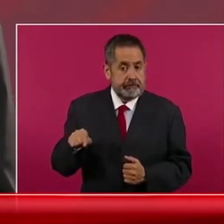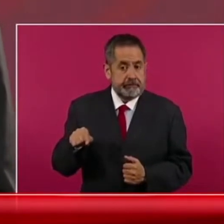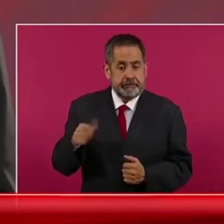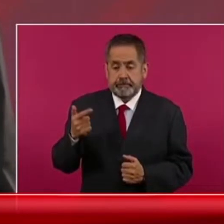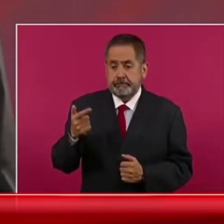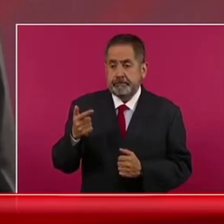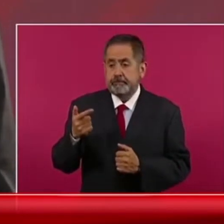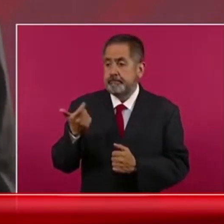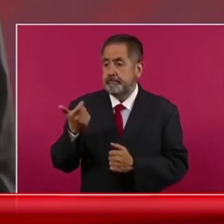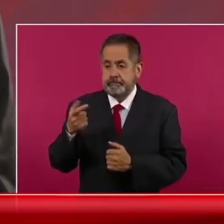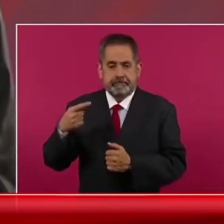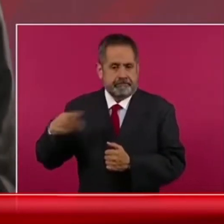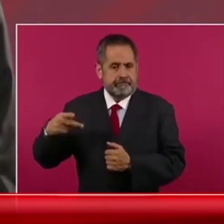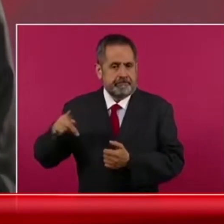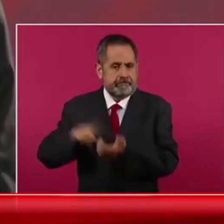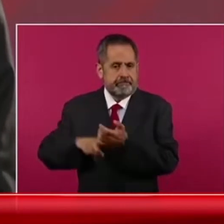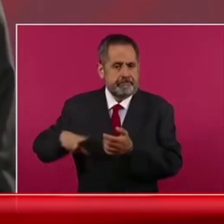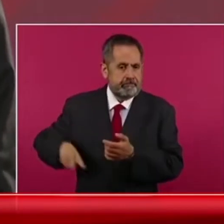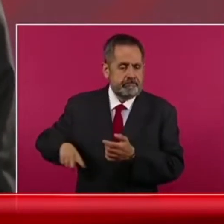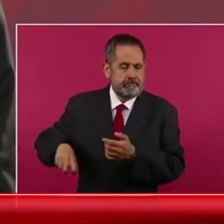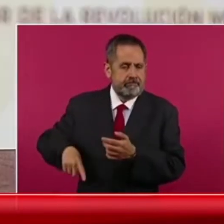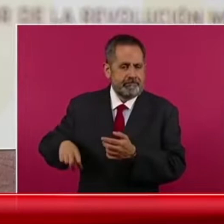de la banca de desarrollo,